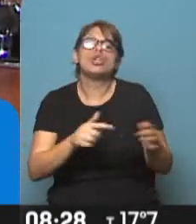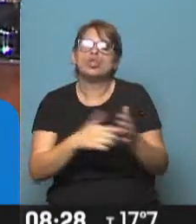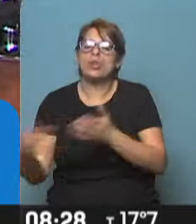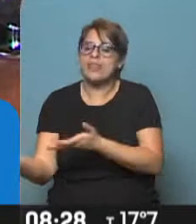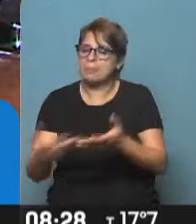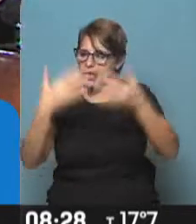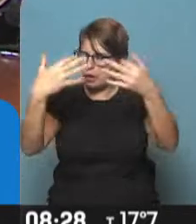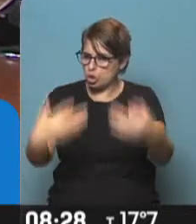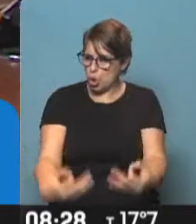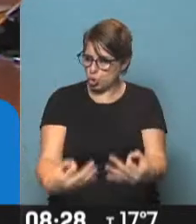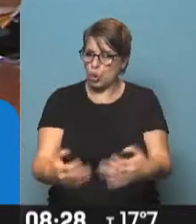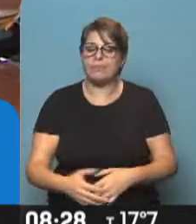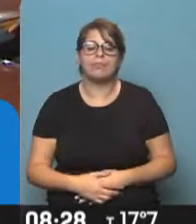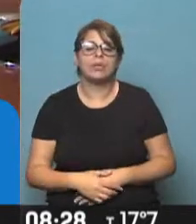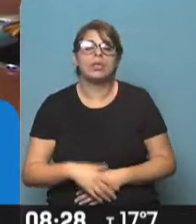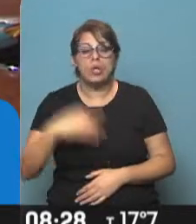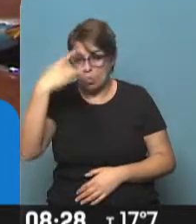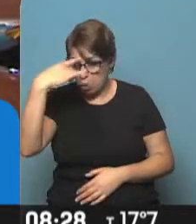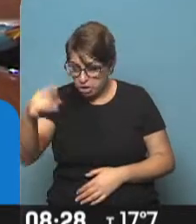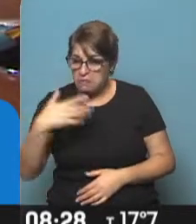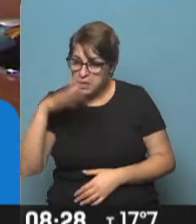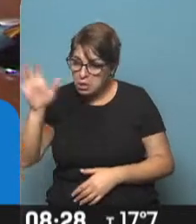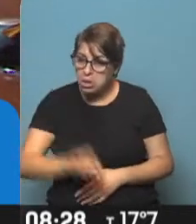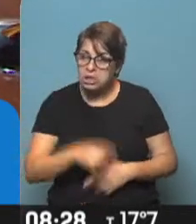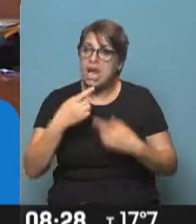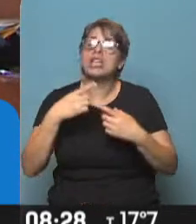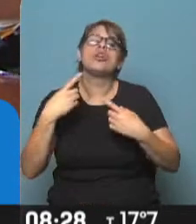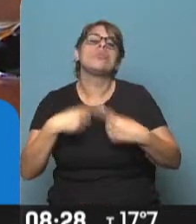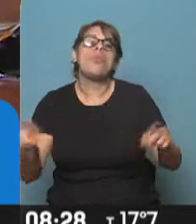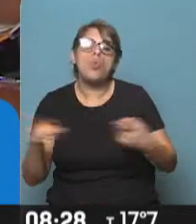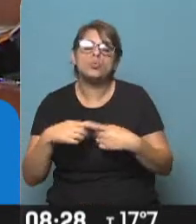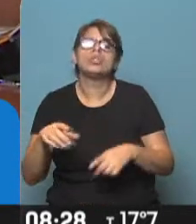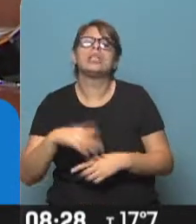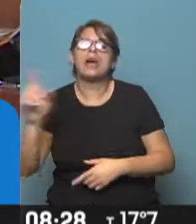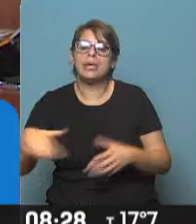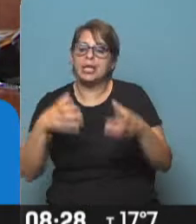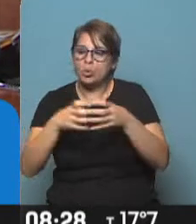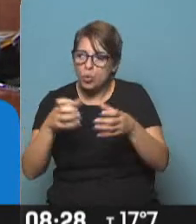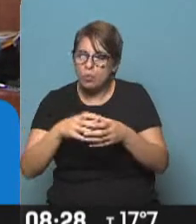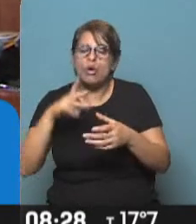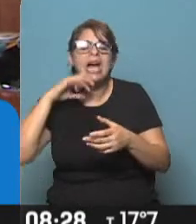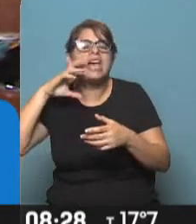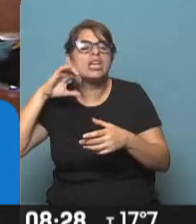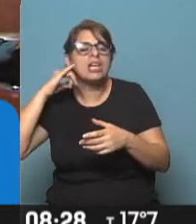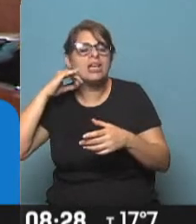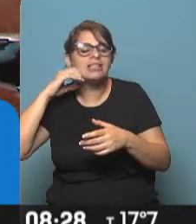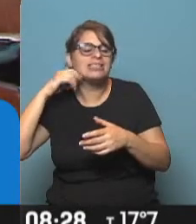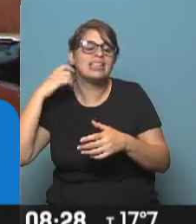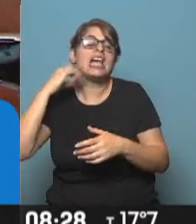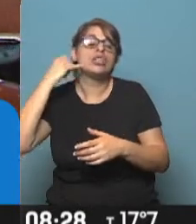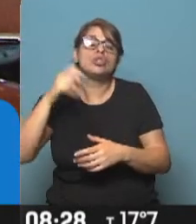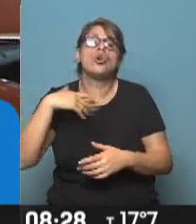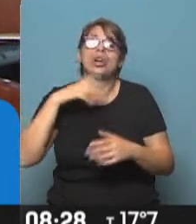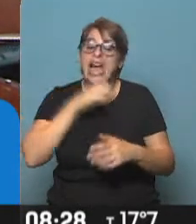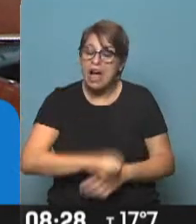hay montevideo atrás y un espectáculo viene la murga cayó la cabra viene ana prada y dani umpi y